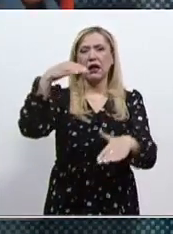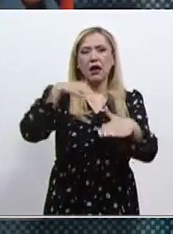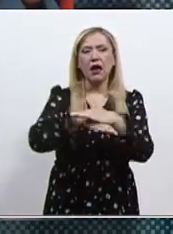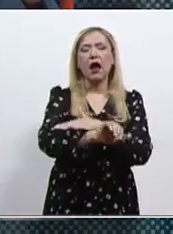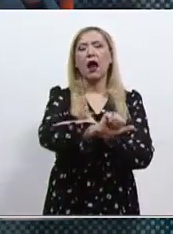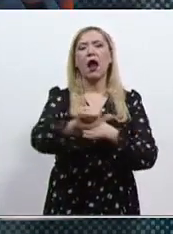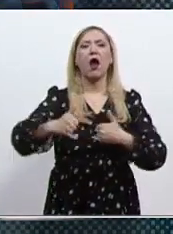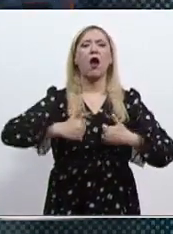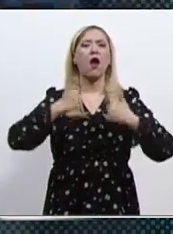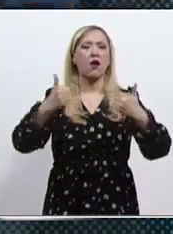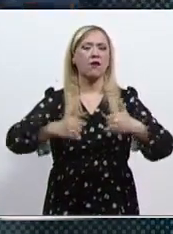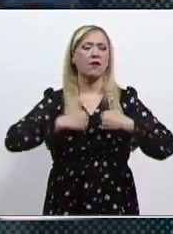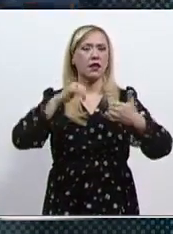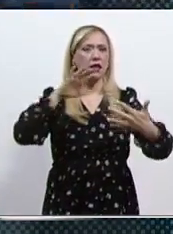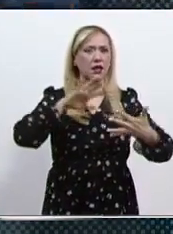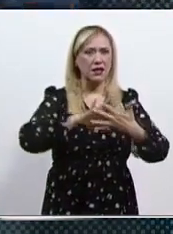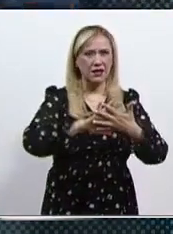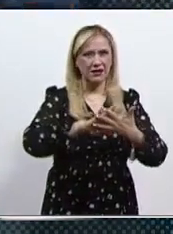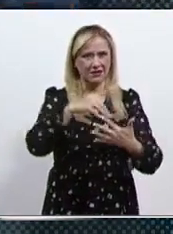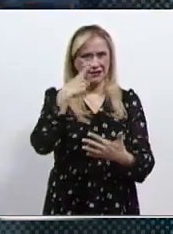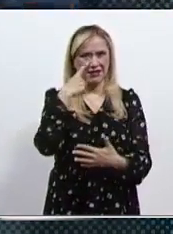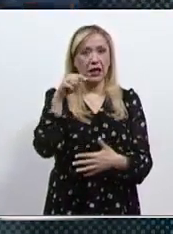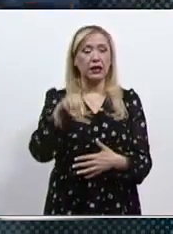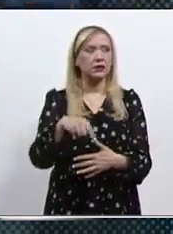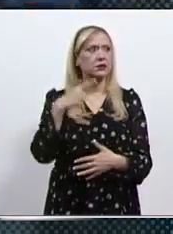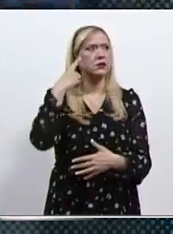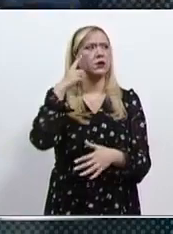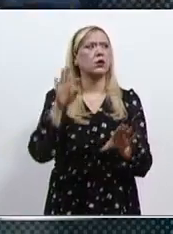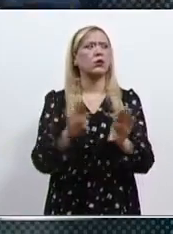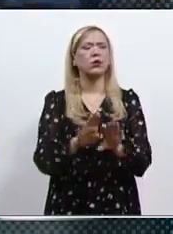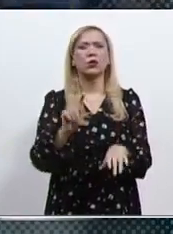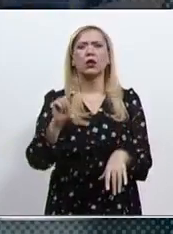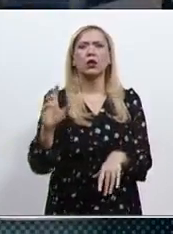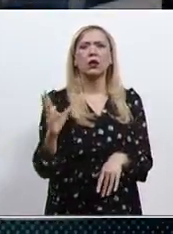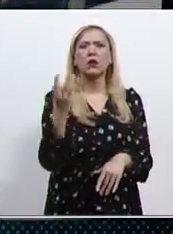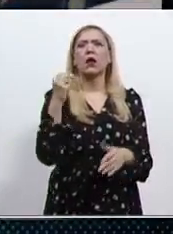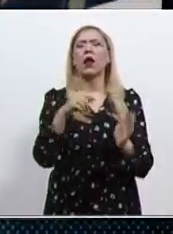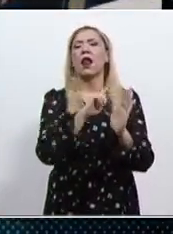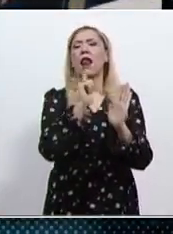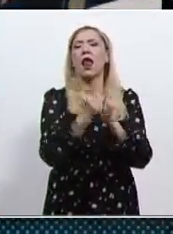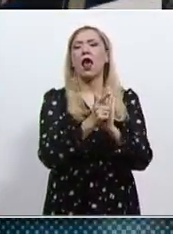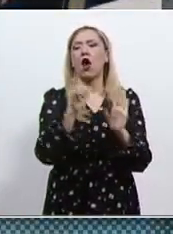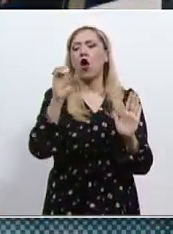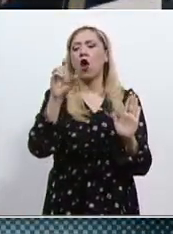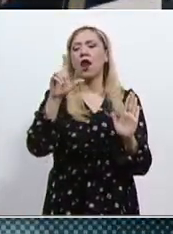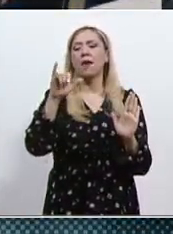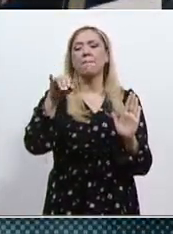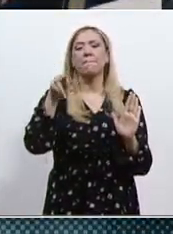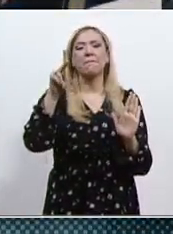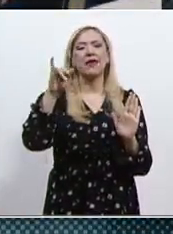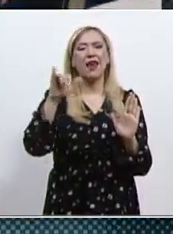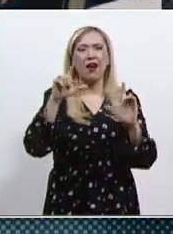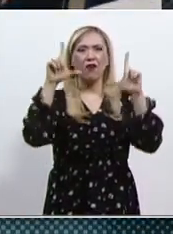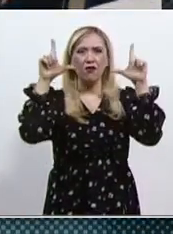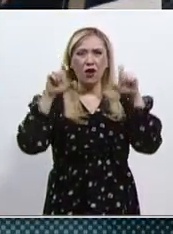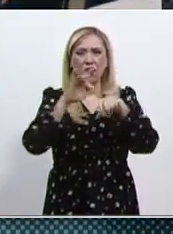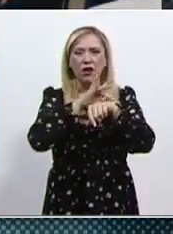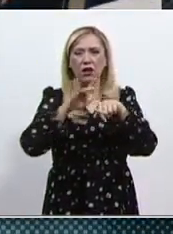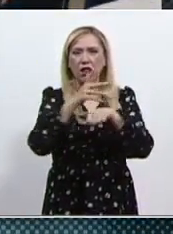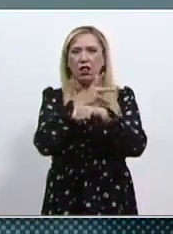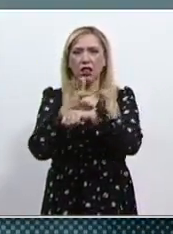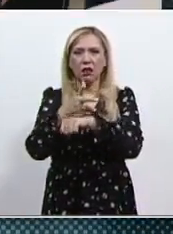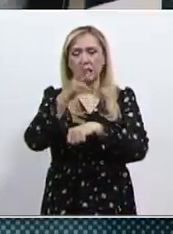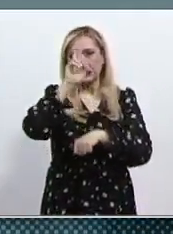adolescentes Se abordó la violencia digital tipificada en la ley Olimpia y se abrió un diálogo sobre Salud Mental y